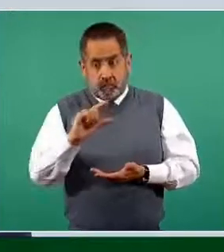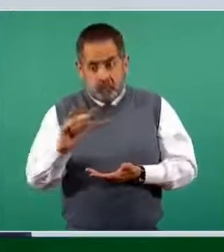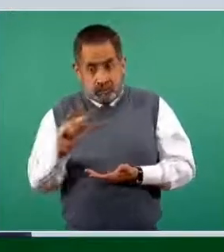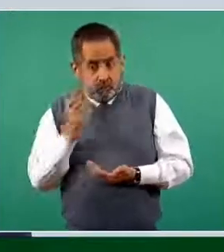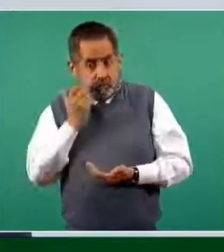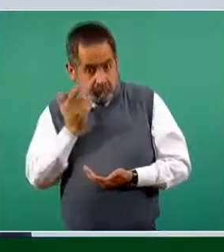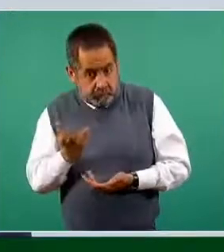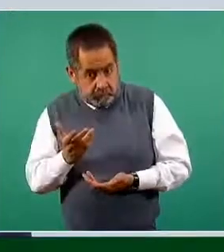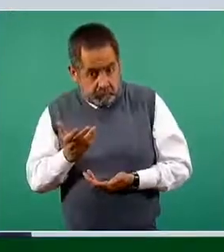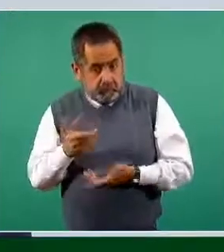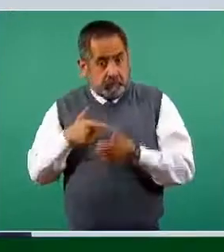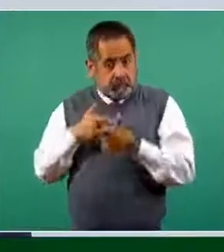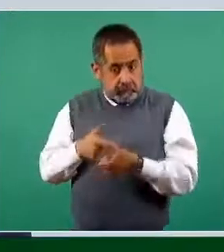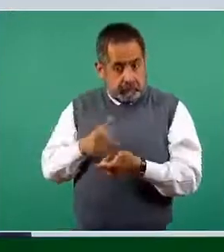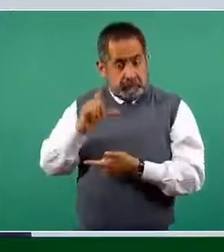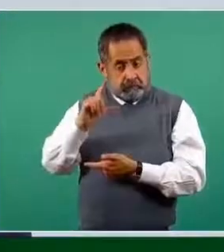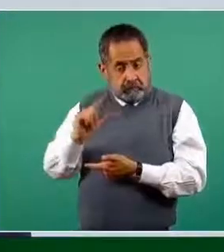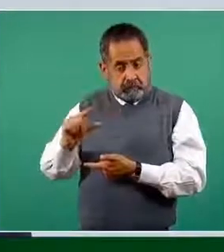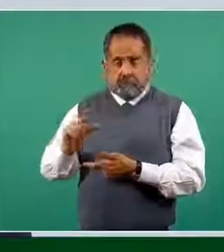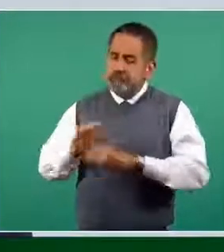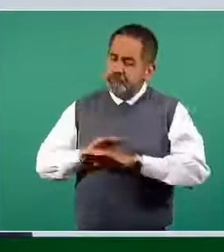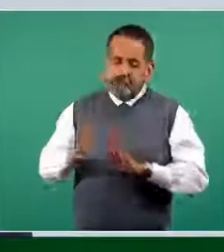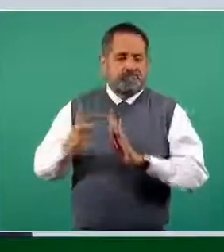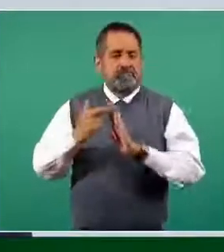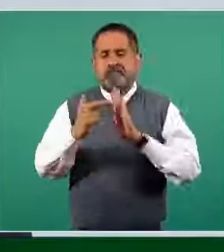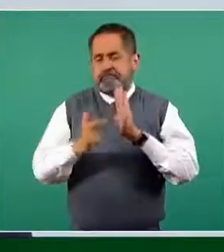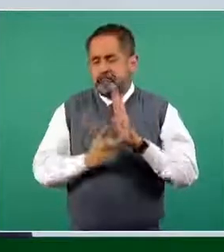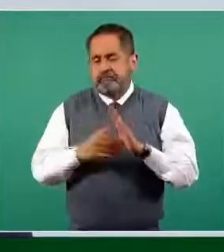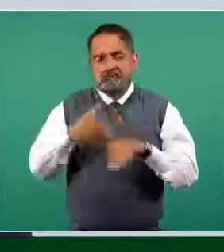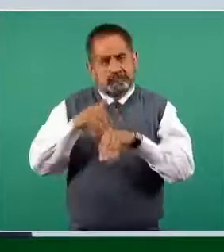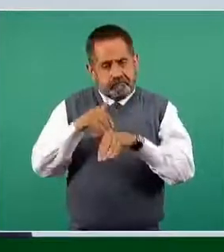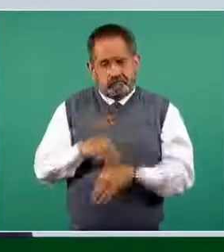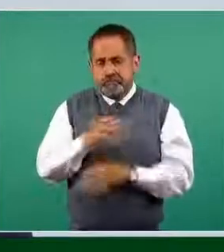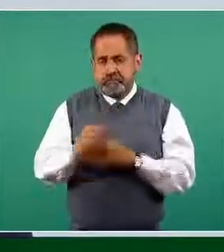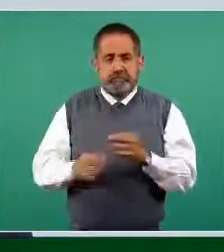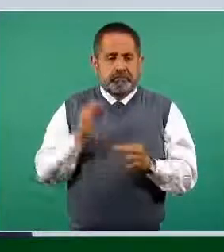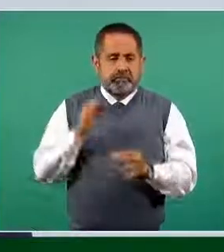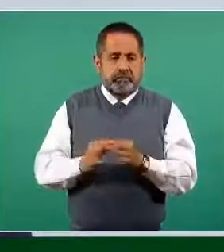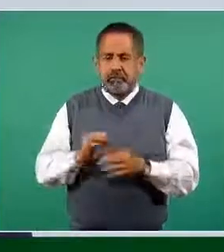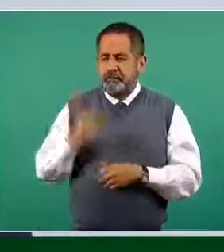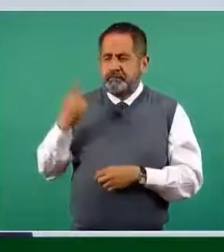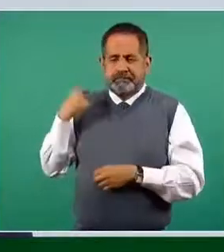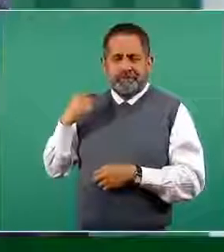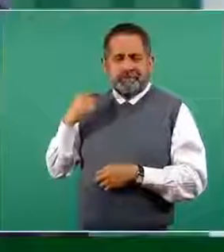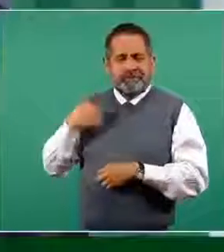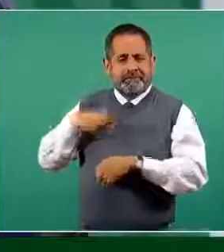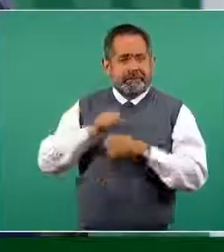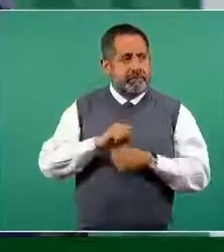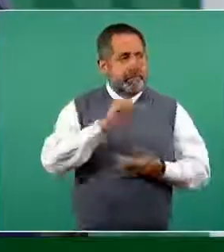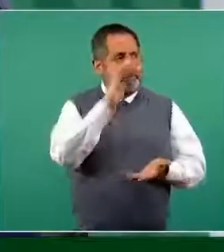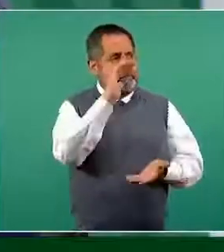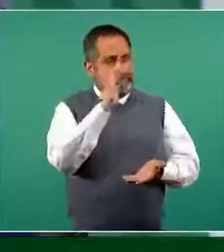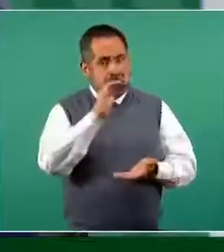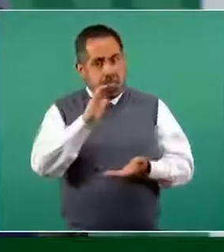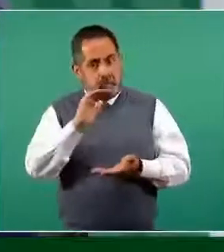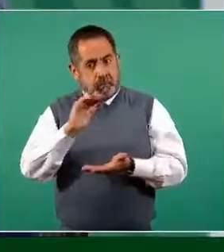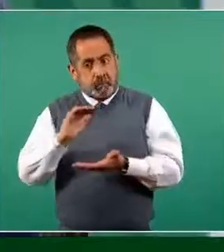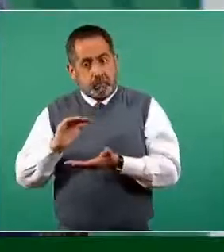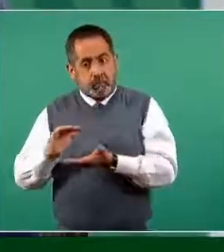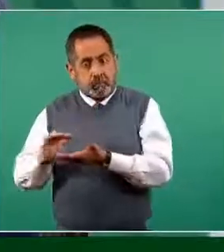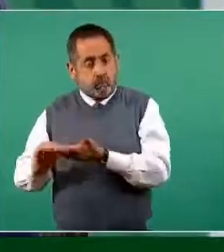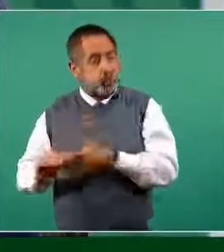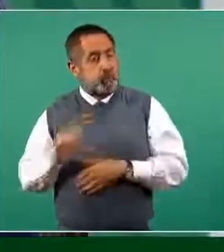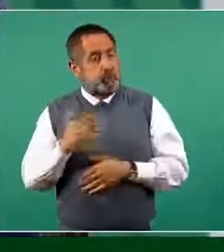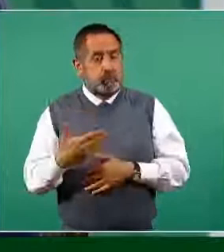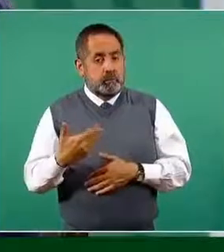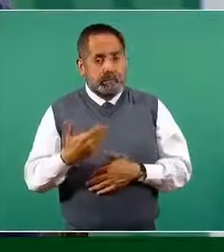comportamiento epidémico bajo, de esta magnitud que hemos tenido baja en las últimas semanas, y esta tendencia